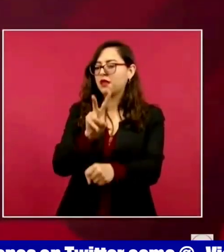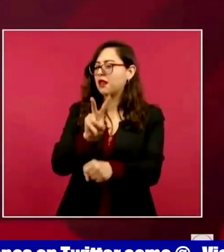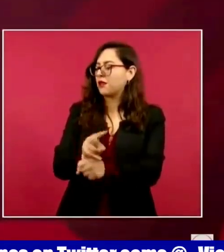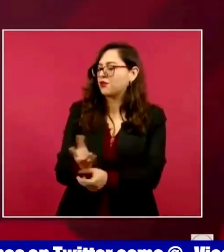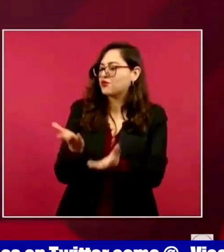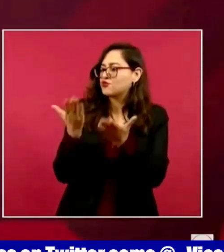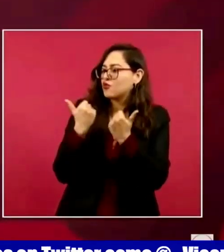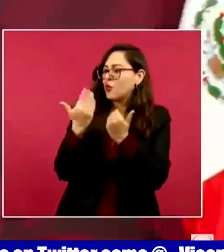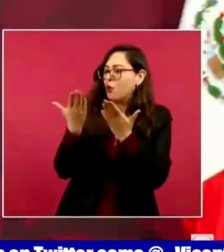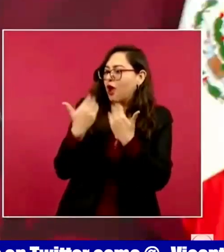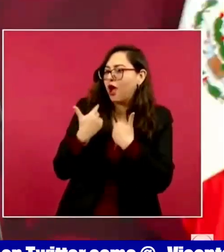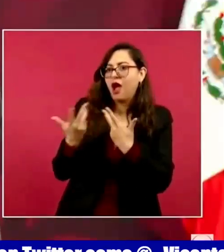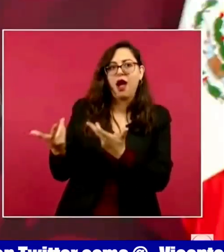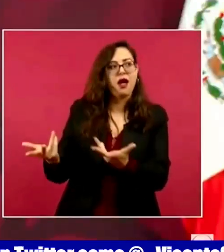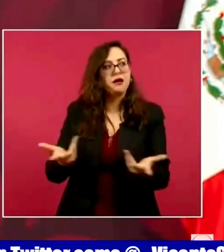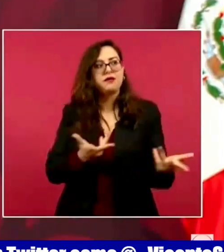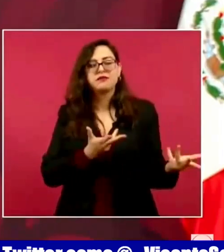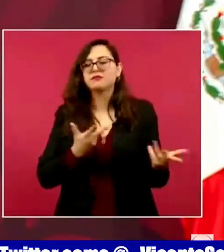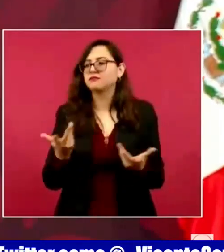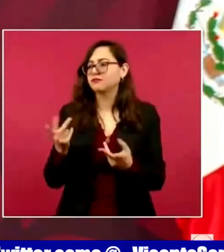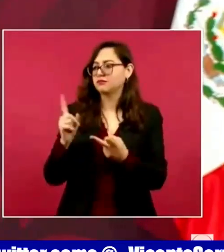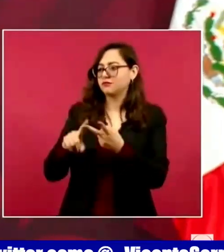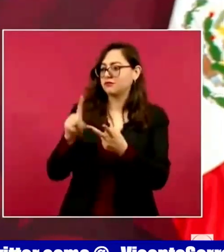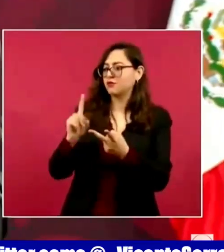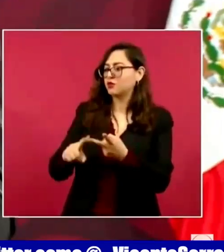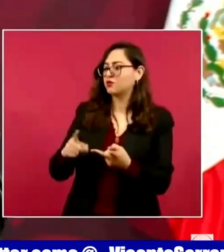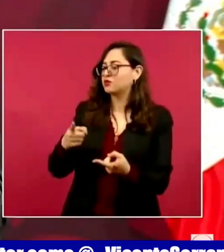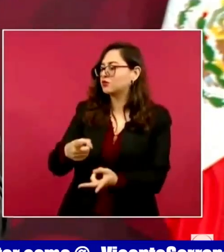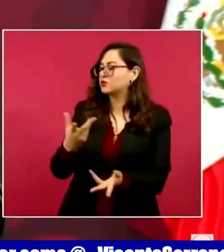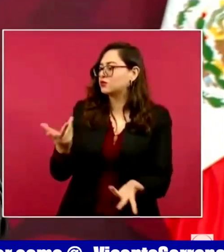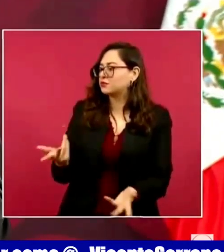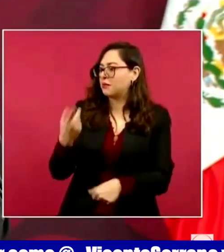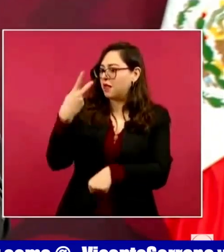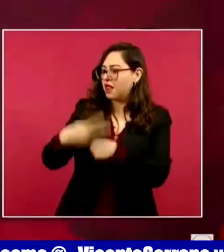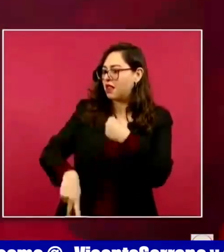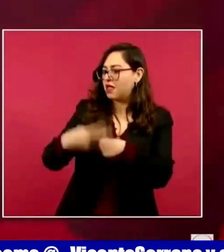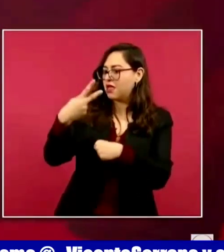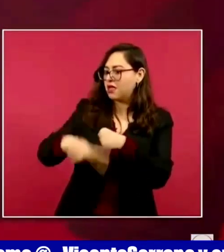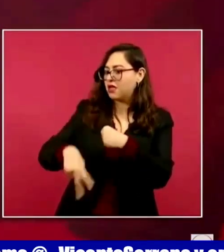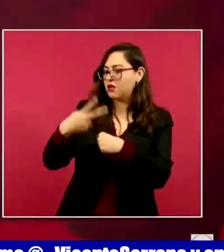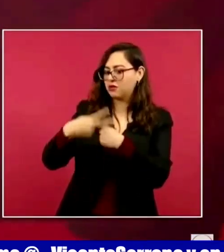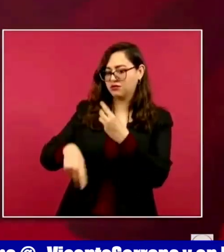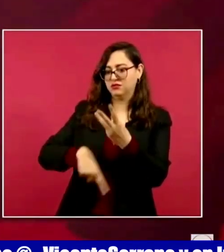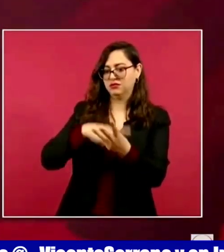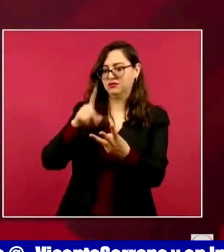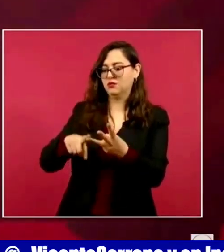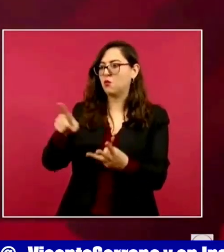y además es un riesgo y es un agravio.